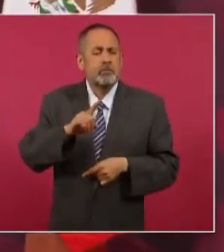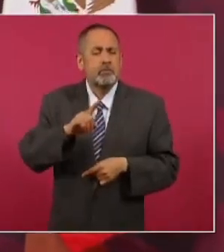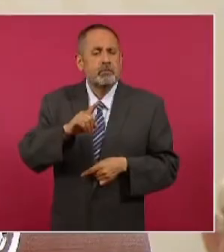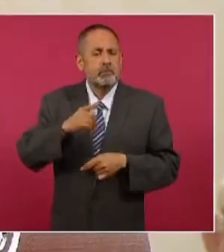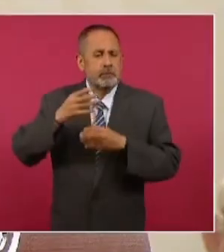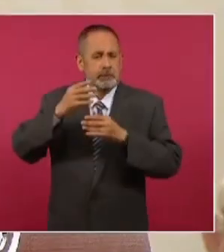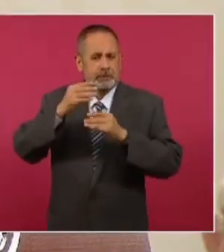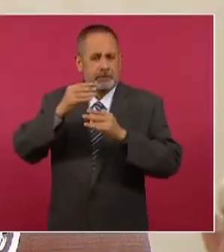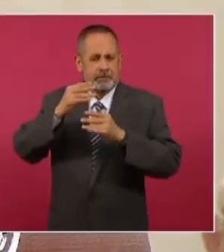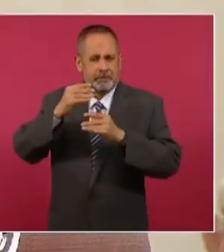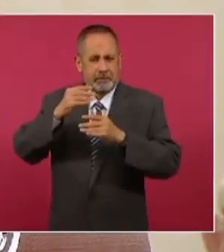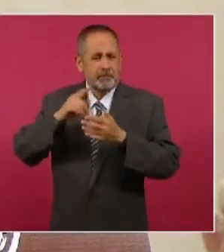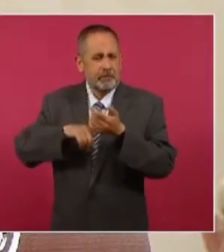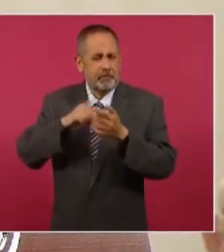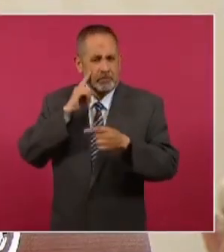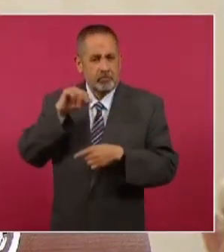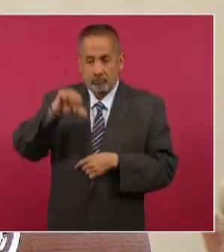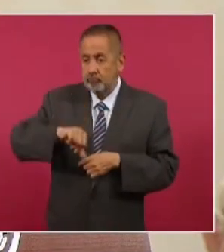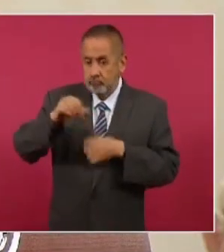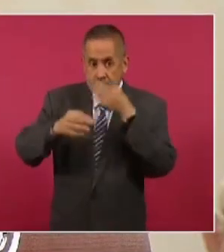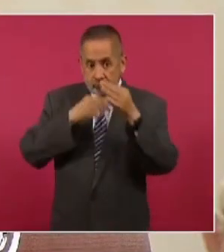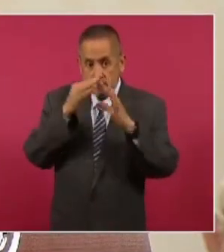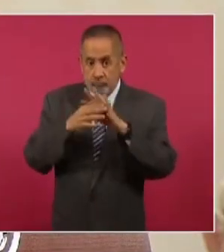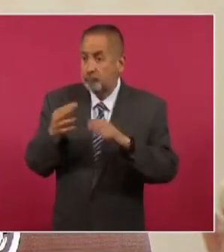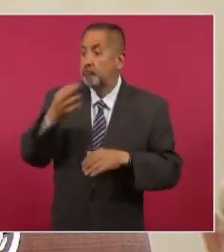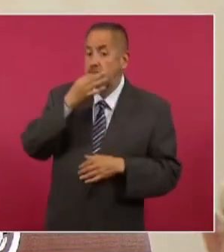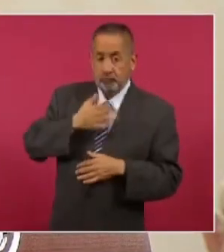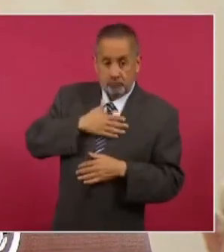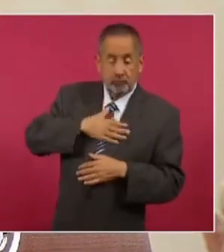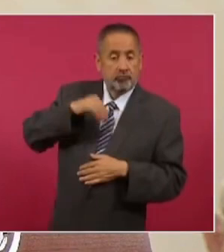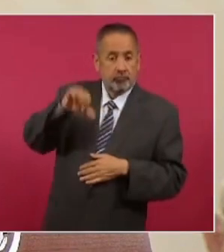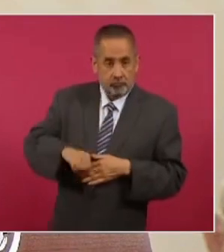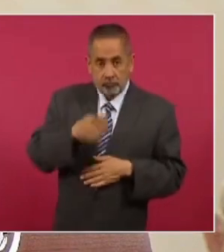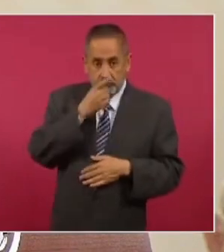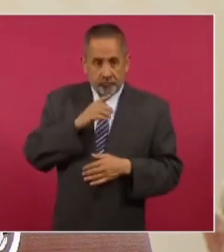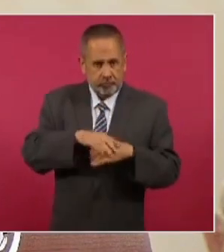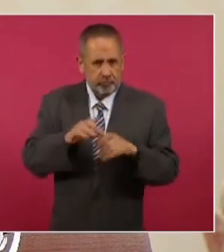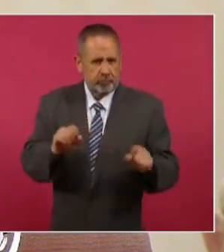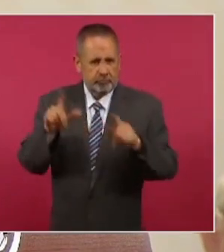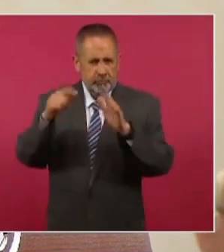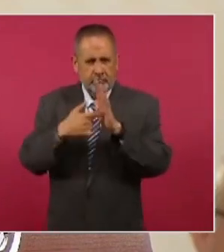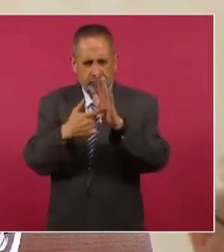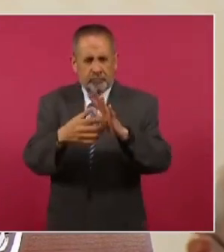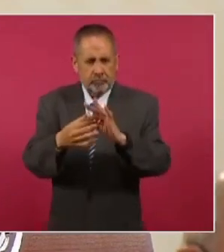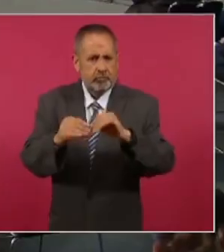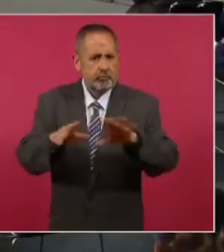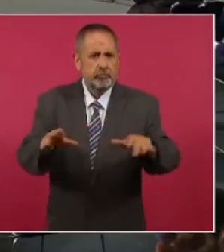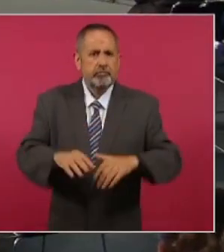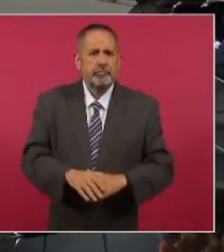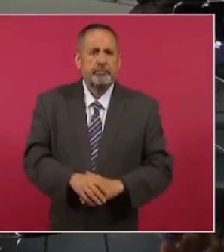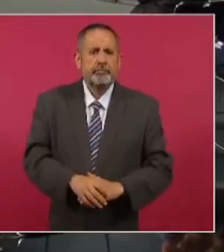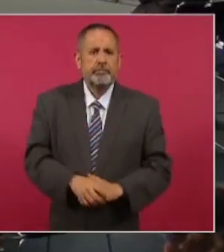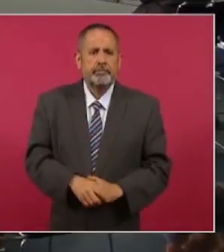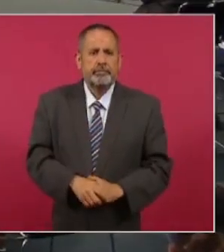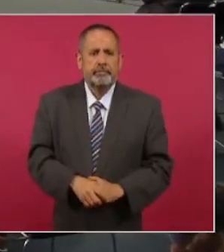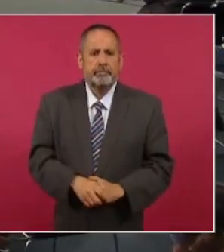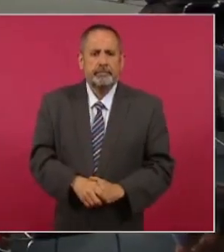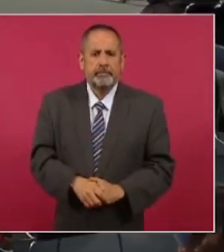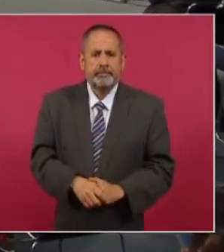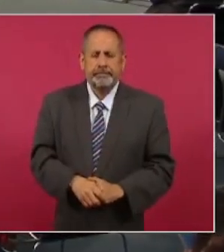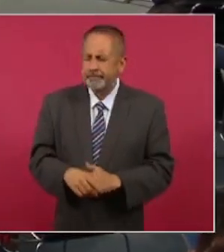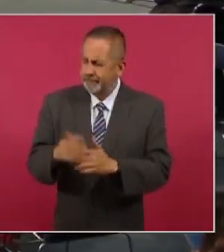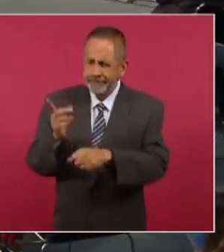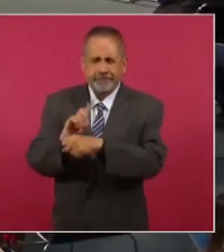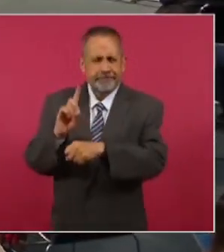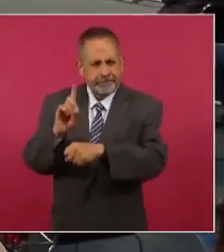sí hoy nos informaron porque no pones el informe todos los